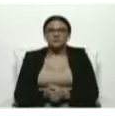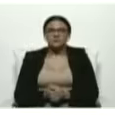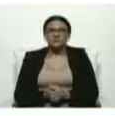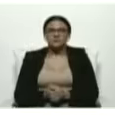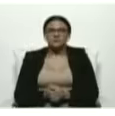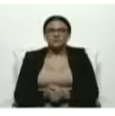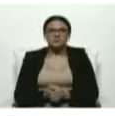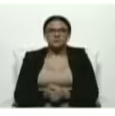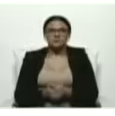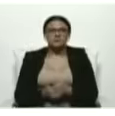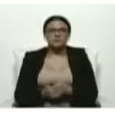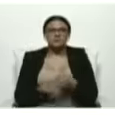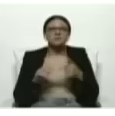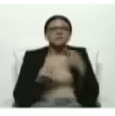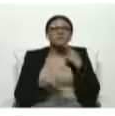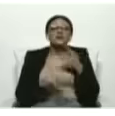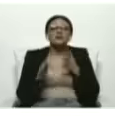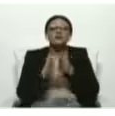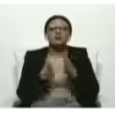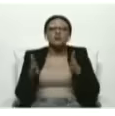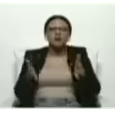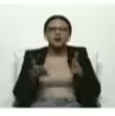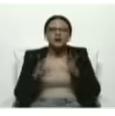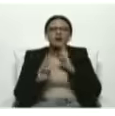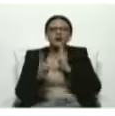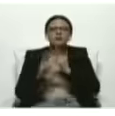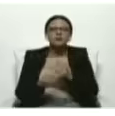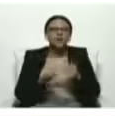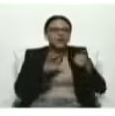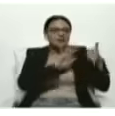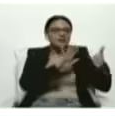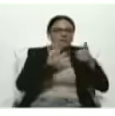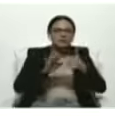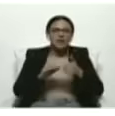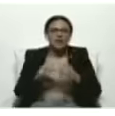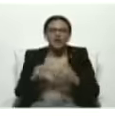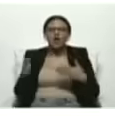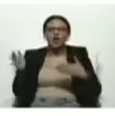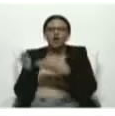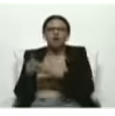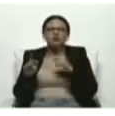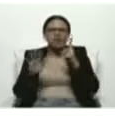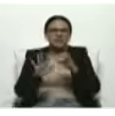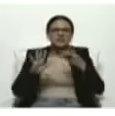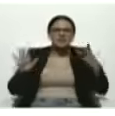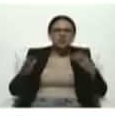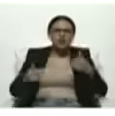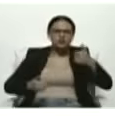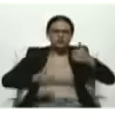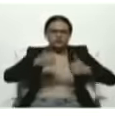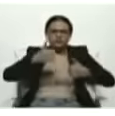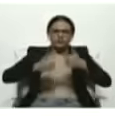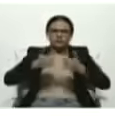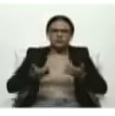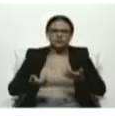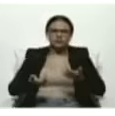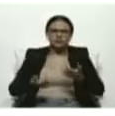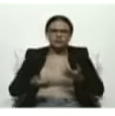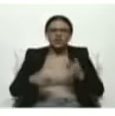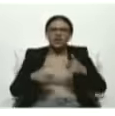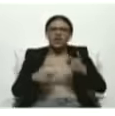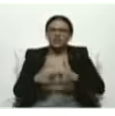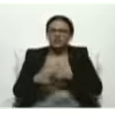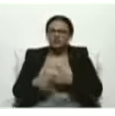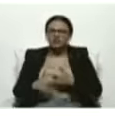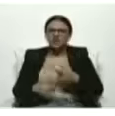66 versus 28. Mándenme los suyos. Es que así somos nosotros, los blanquitos, los ricos somos